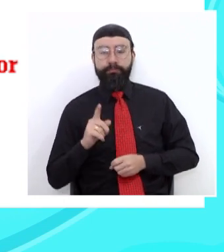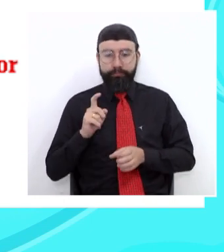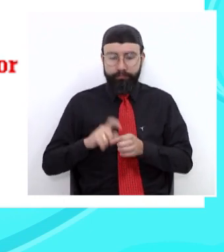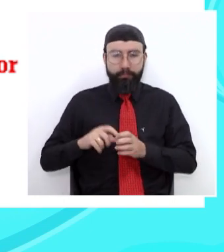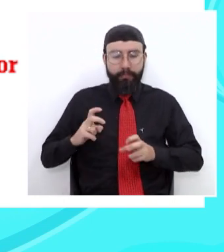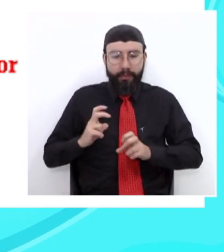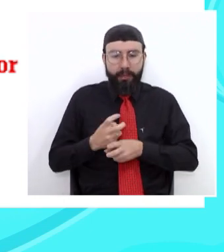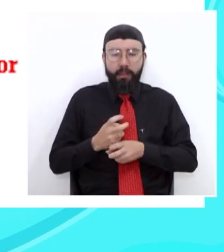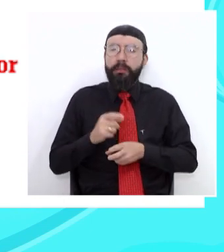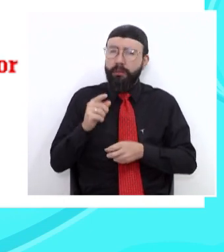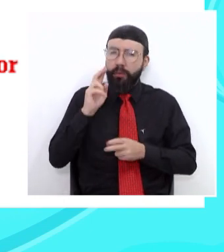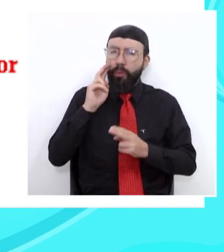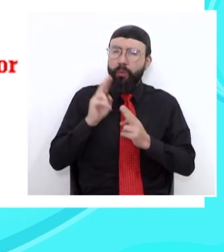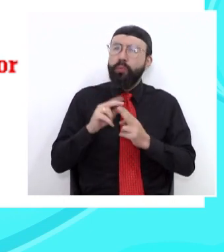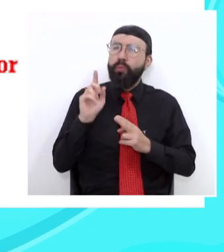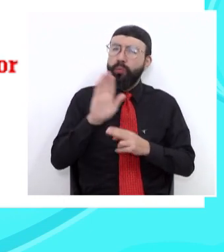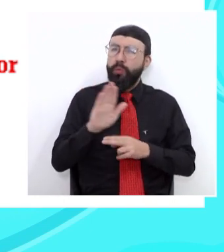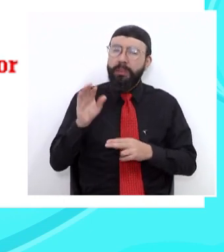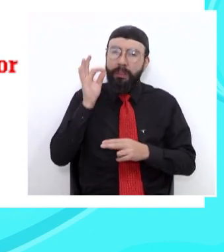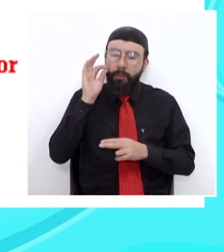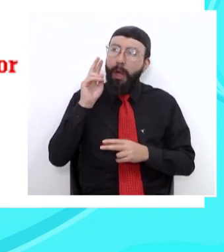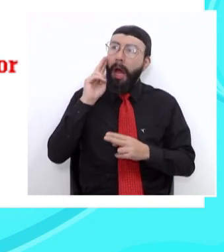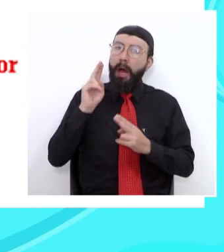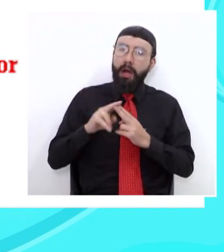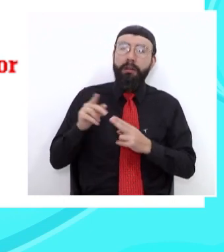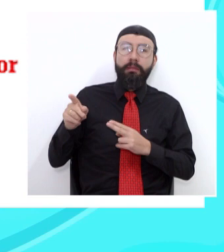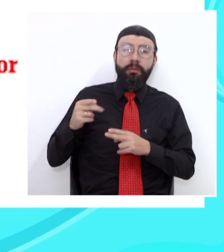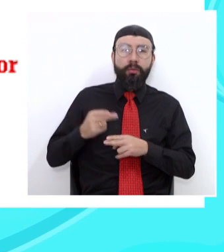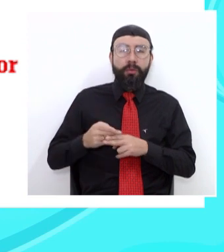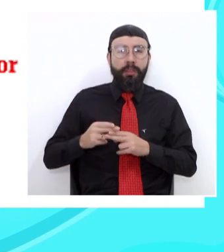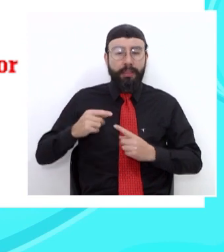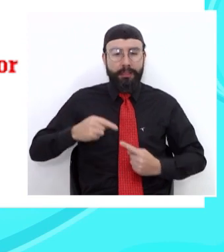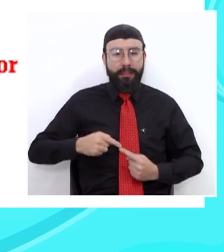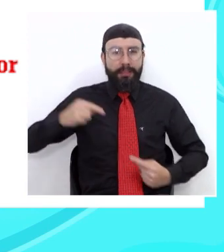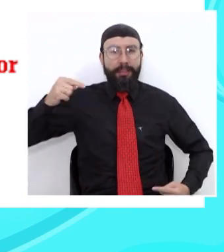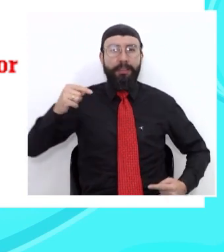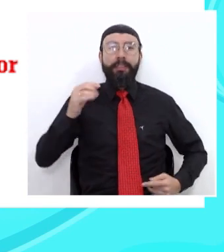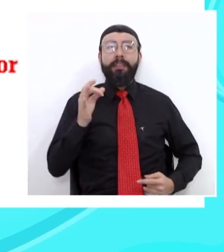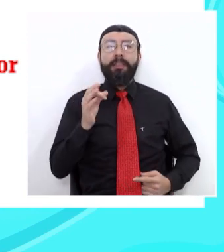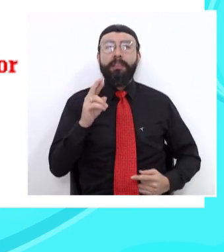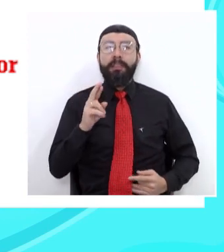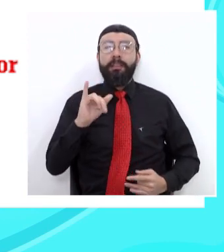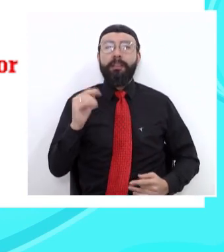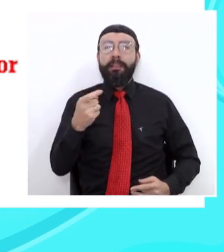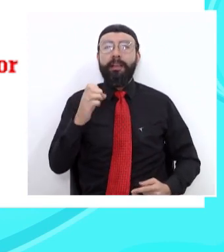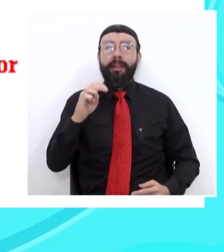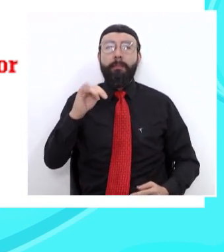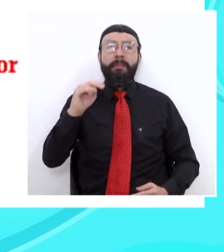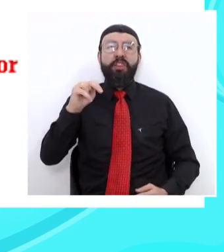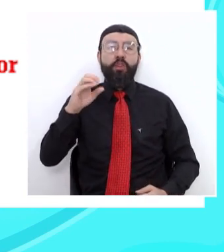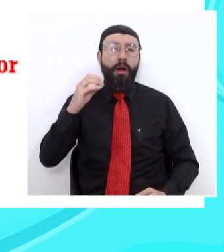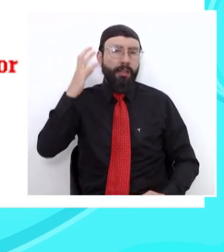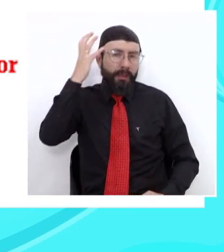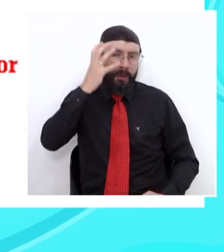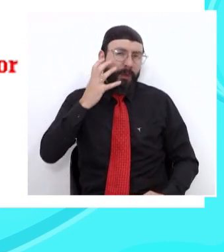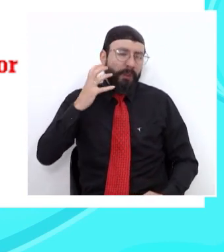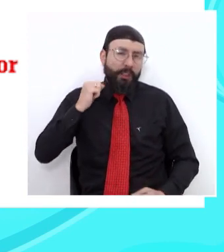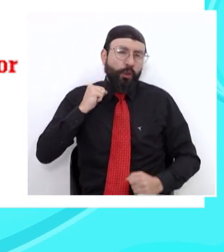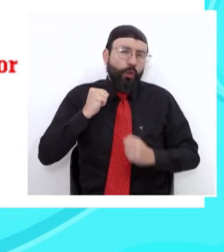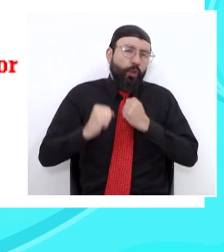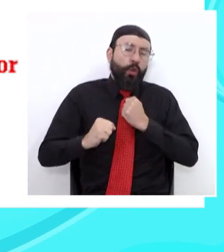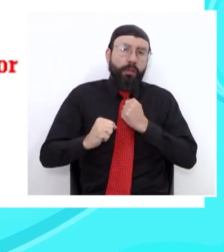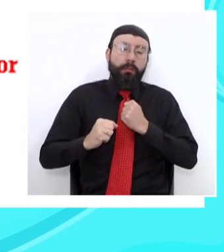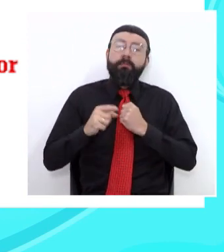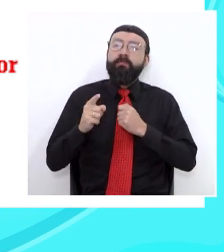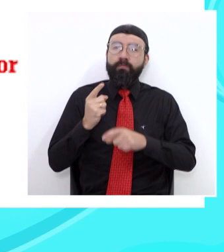Y yo sé que ustedes han escuchado algo que se llama el síndrome del trigémino, la neuralgia del trigémino. Resulta que una ramita